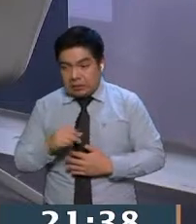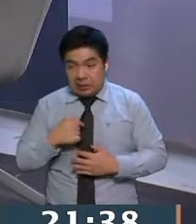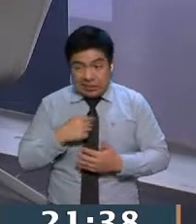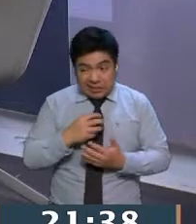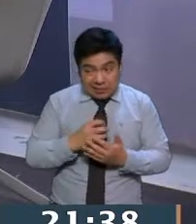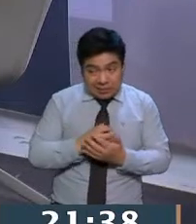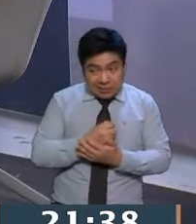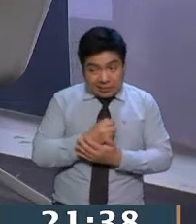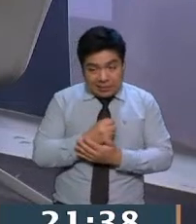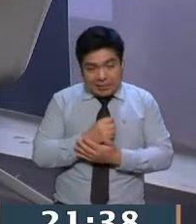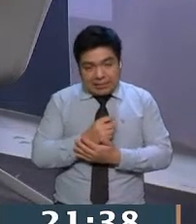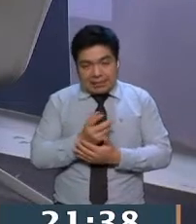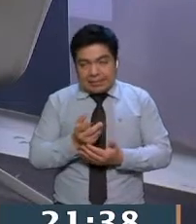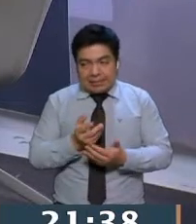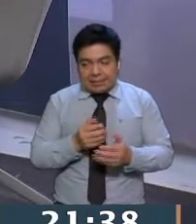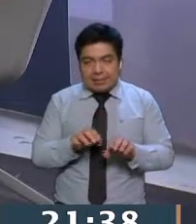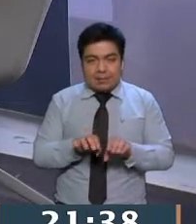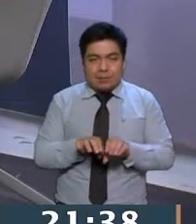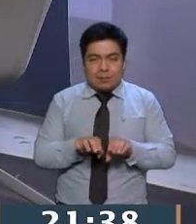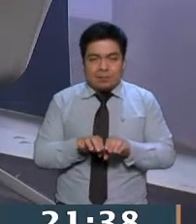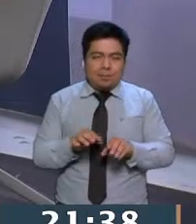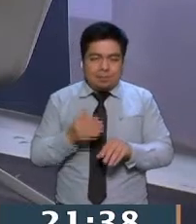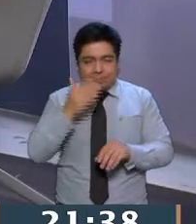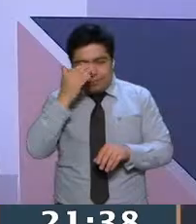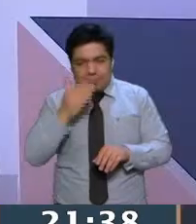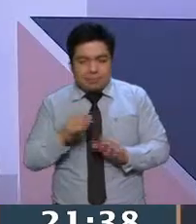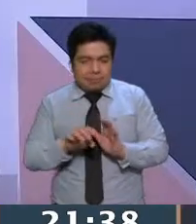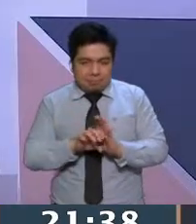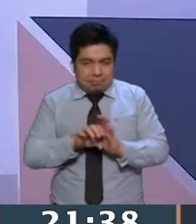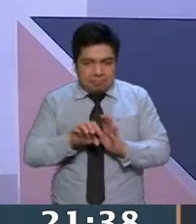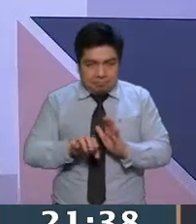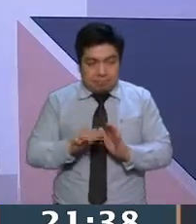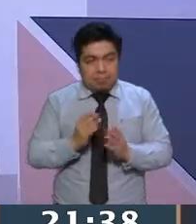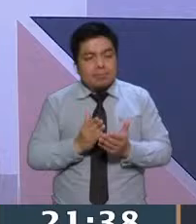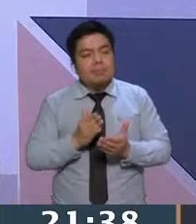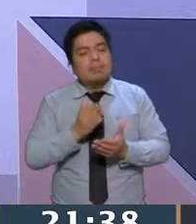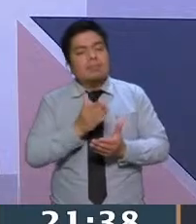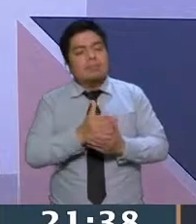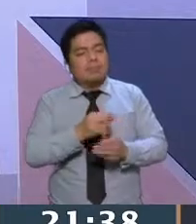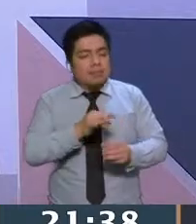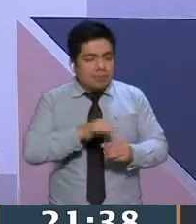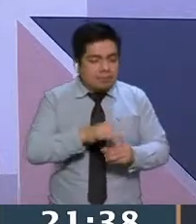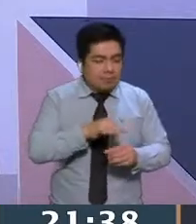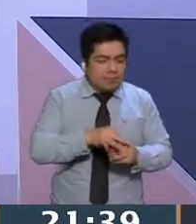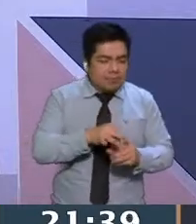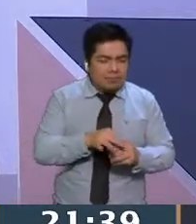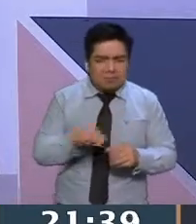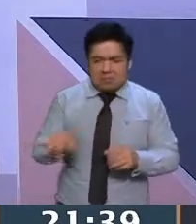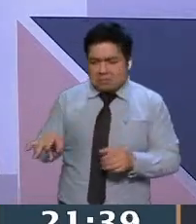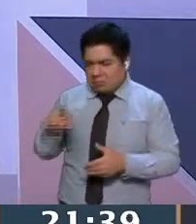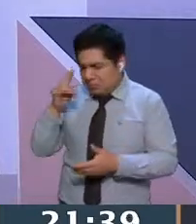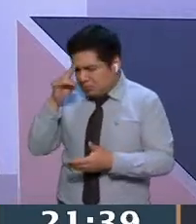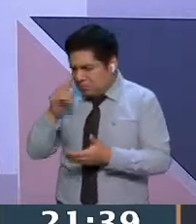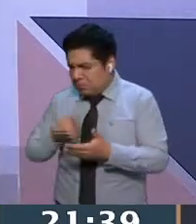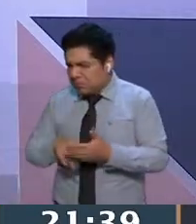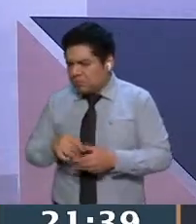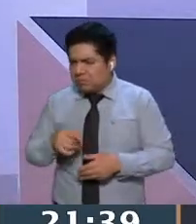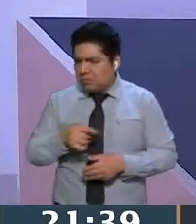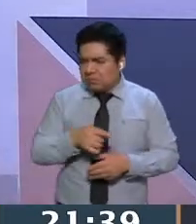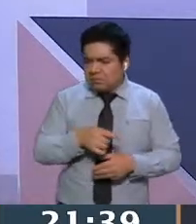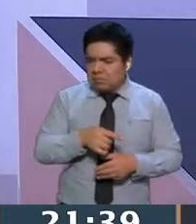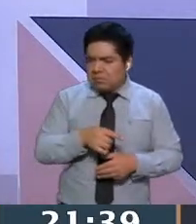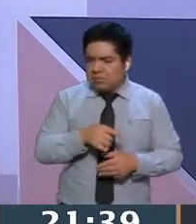resultado, ¿no? Es un poco como ocurre en el sentido de que tú vas a votar, ¿por qué vas a creer en algo donde millones de personas